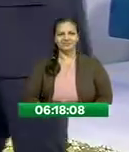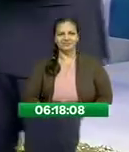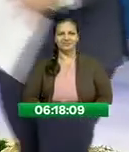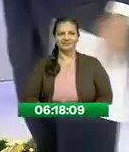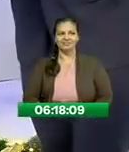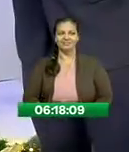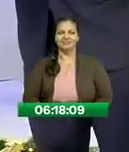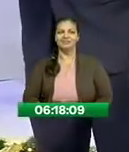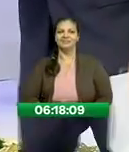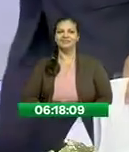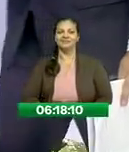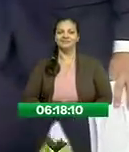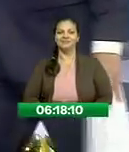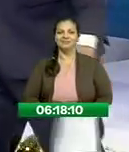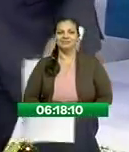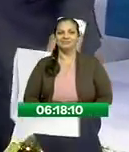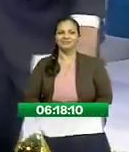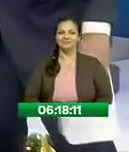No, después no te cuento nada.